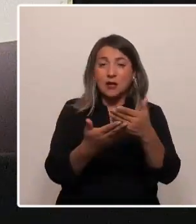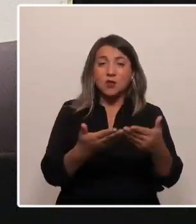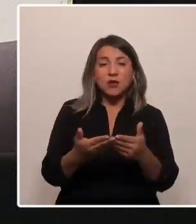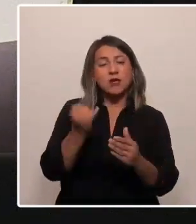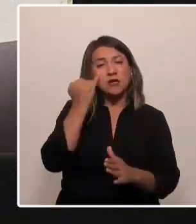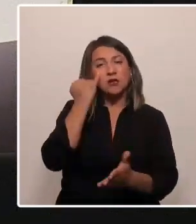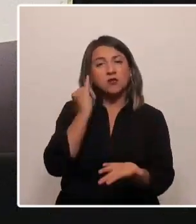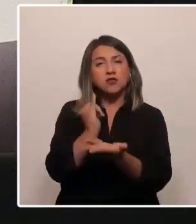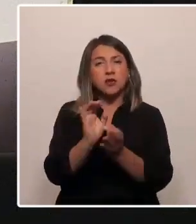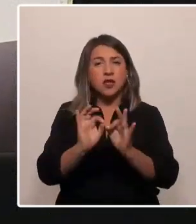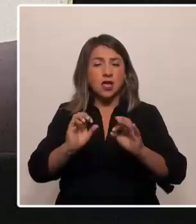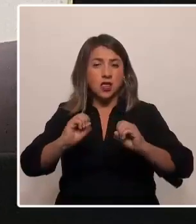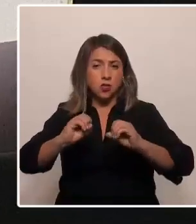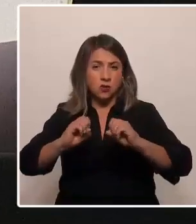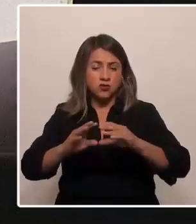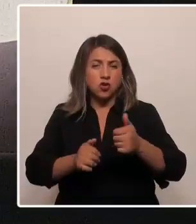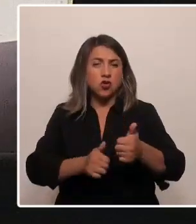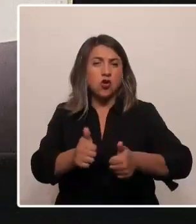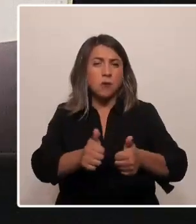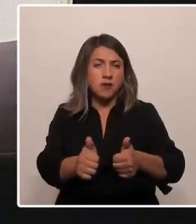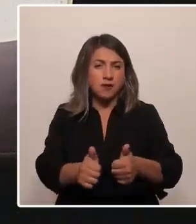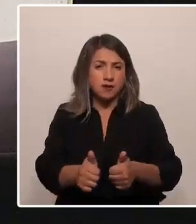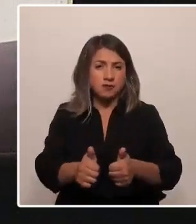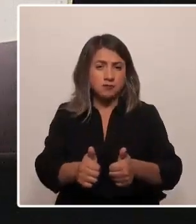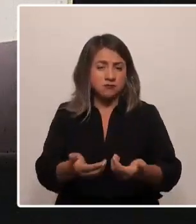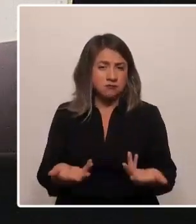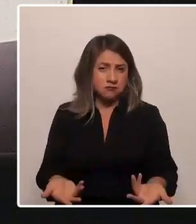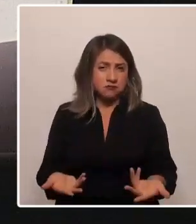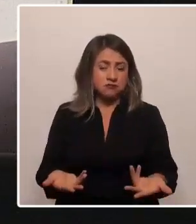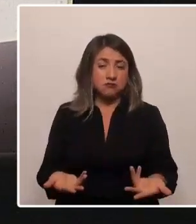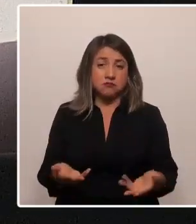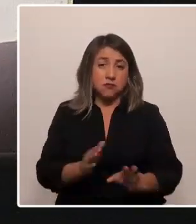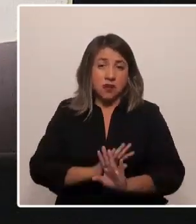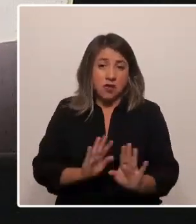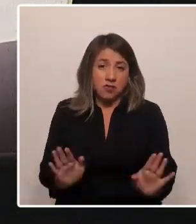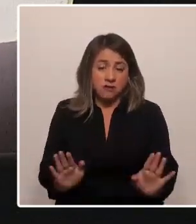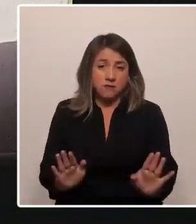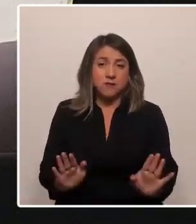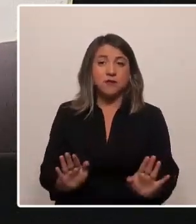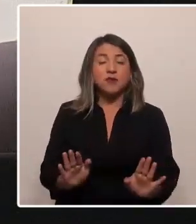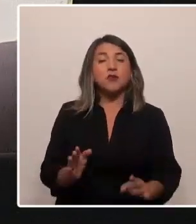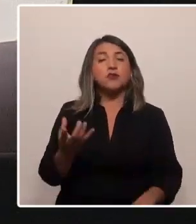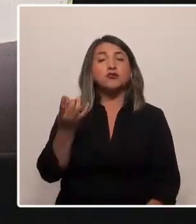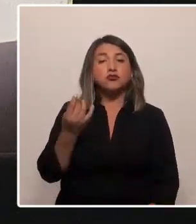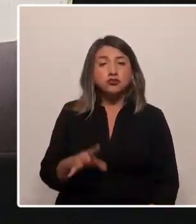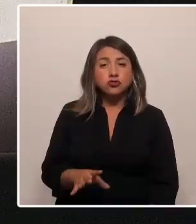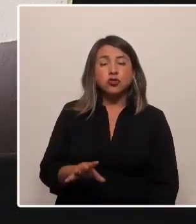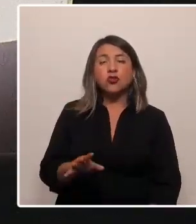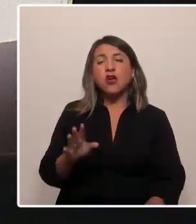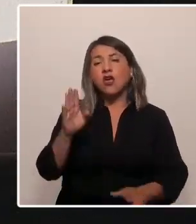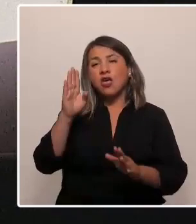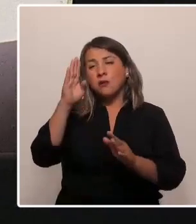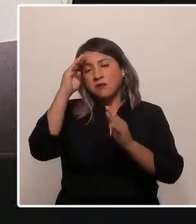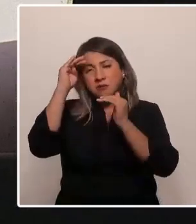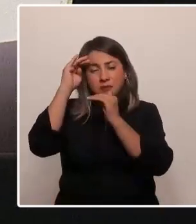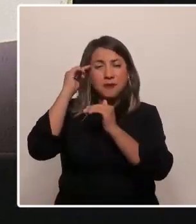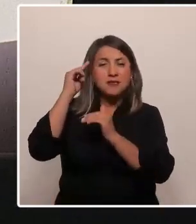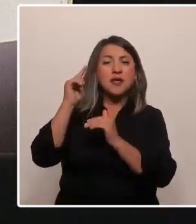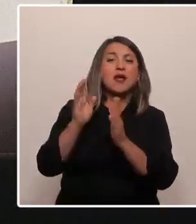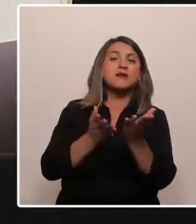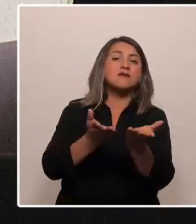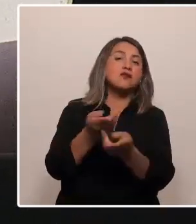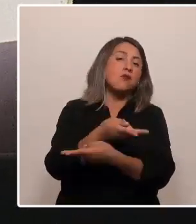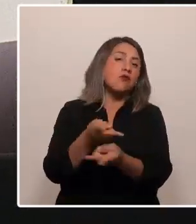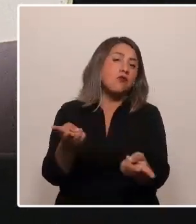instituciones educativas están compitiendo entre ellas? En nada. Es puro dogmatismo y pensar que los servicios públicos son